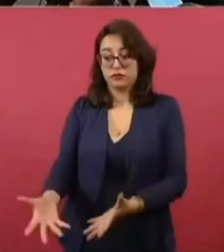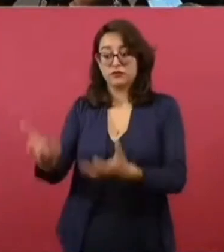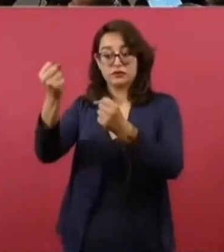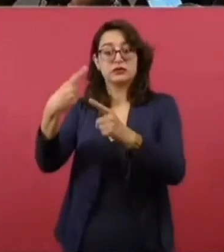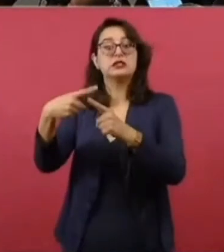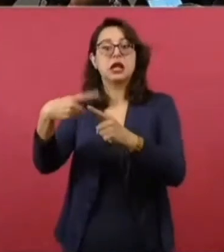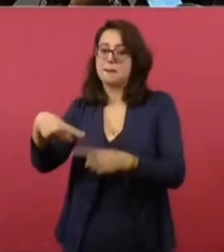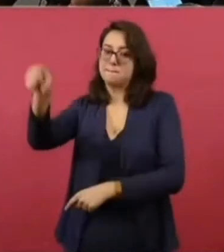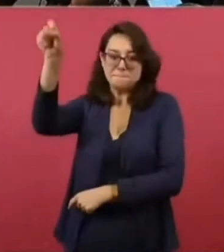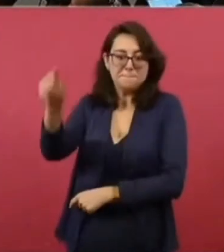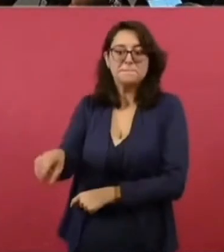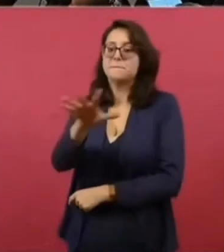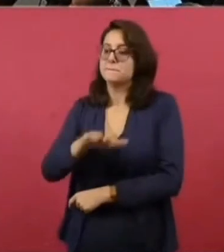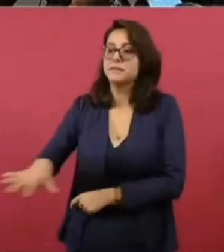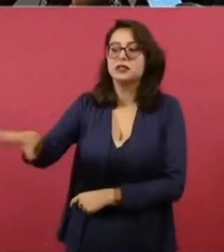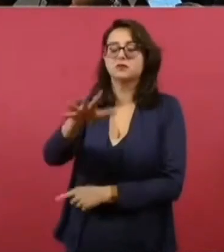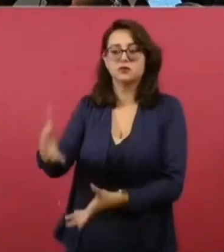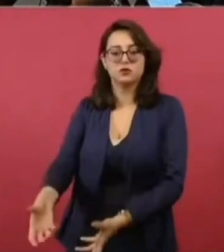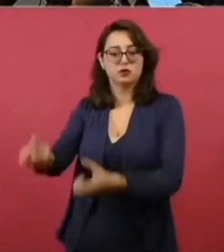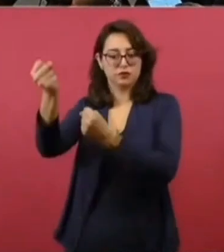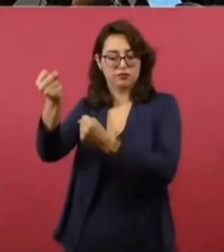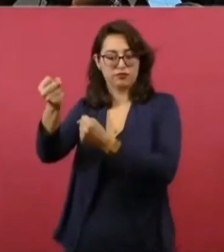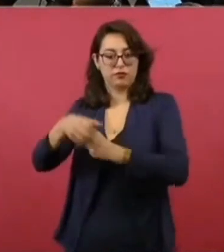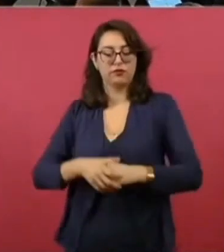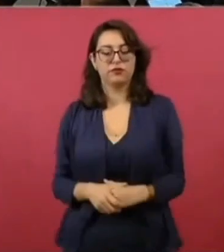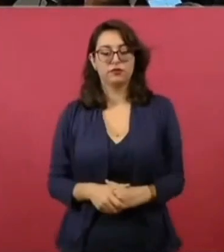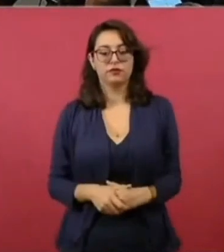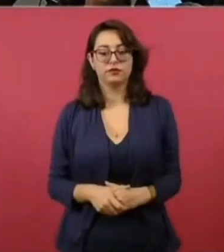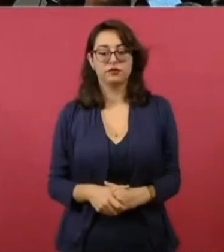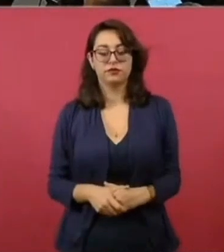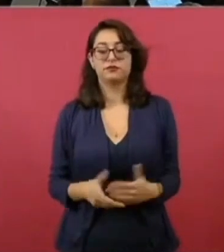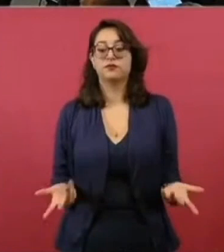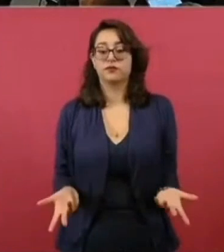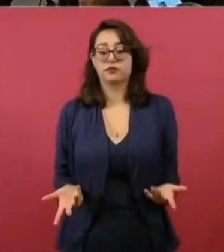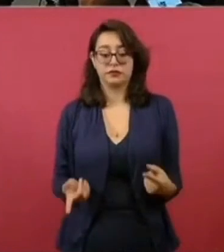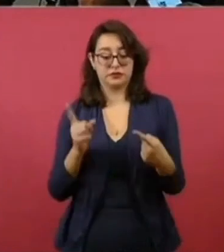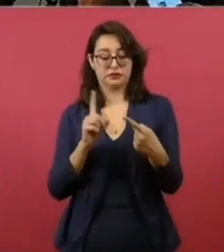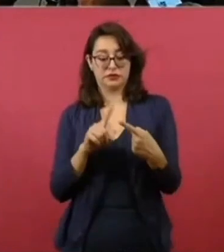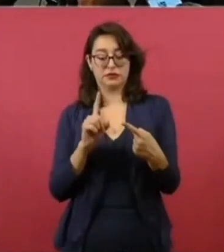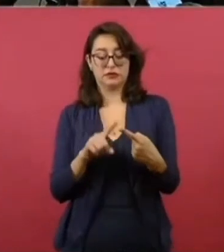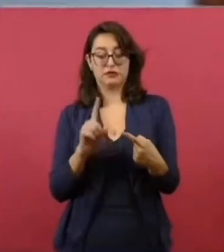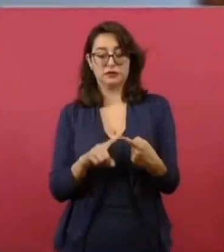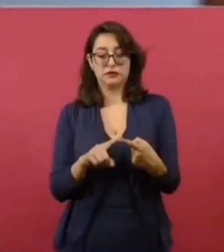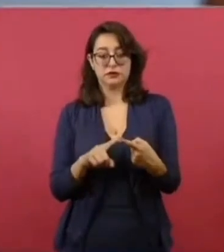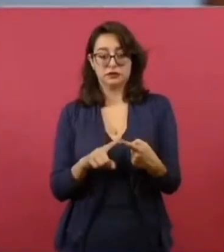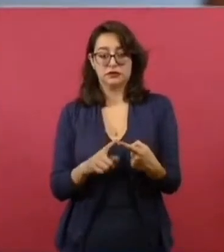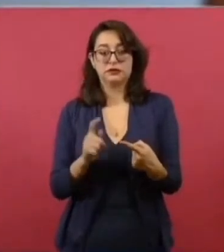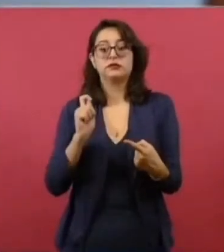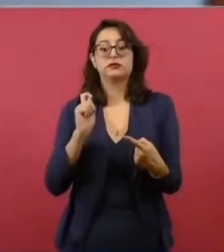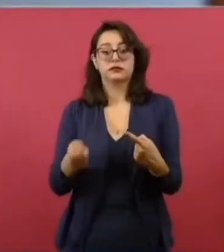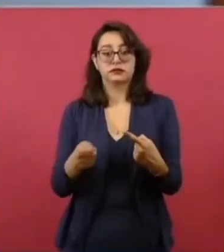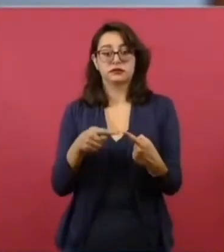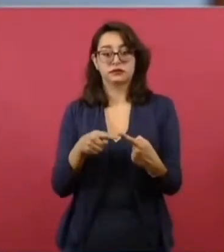puede salvar al pueblo. La primera de estas citas implica